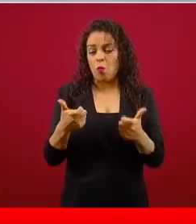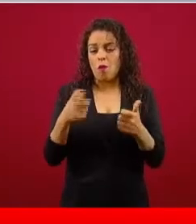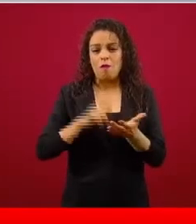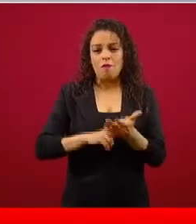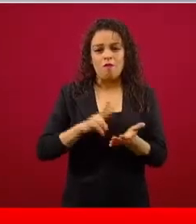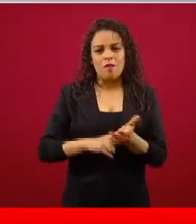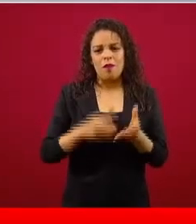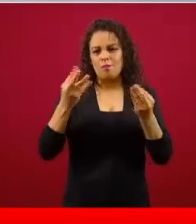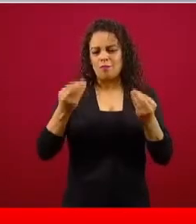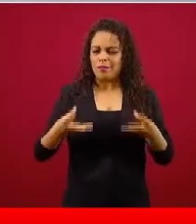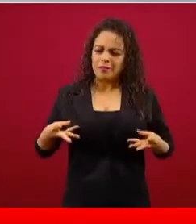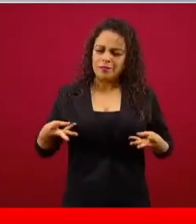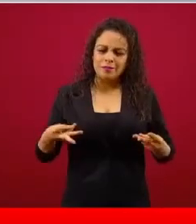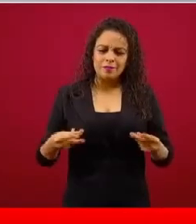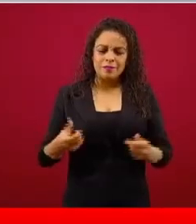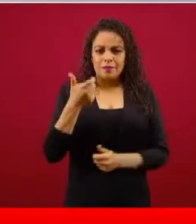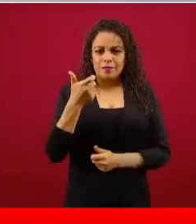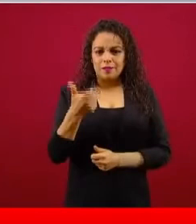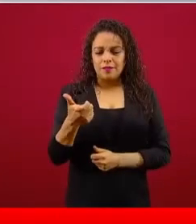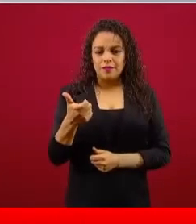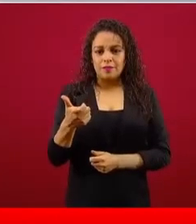Yo creo que hasta ahora